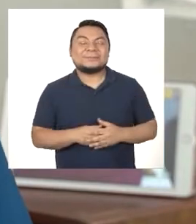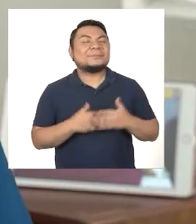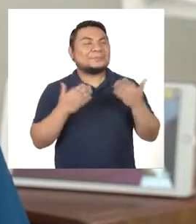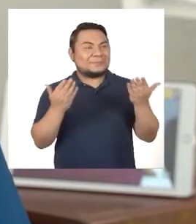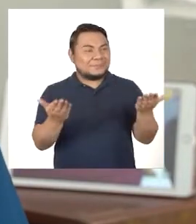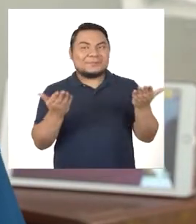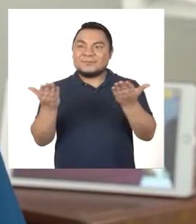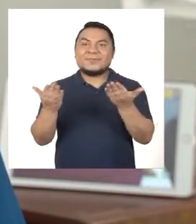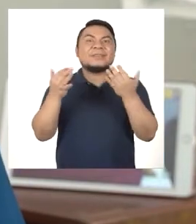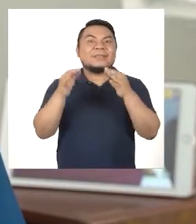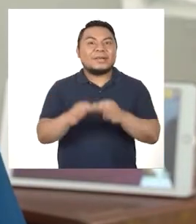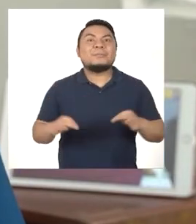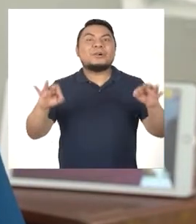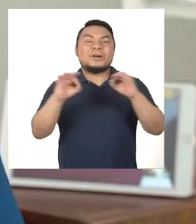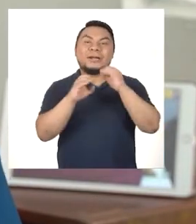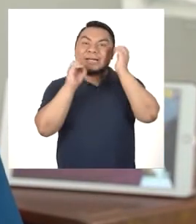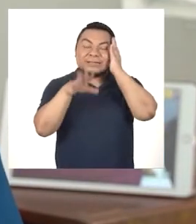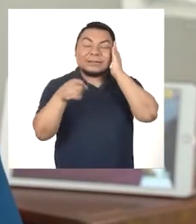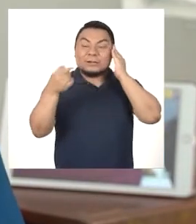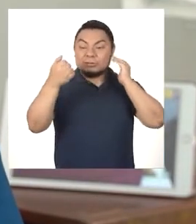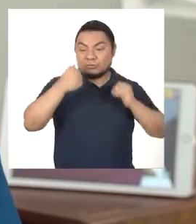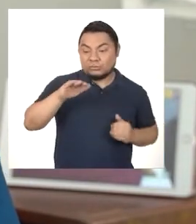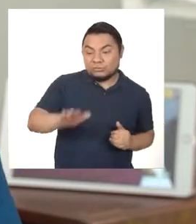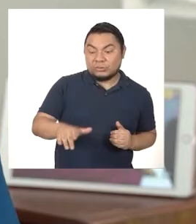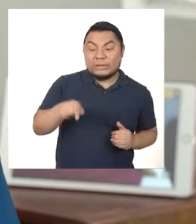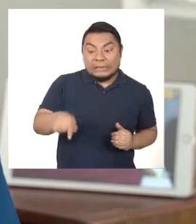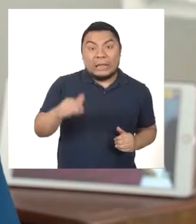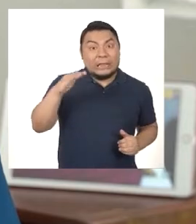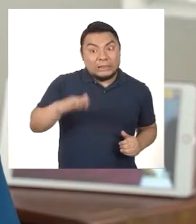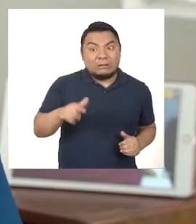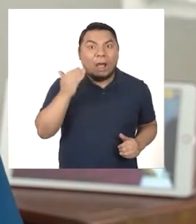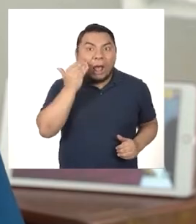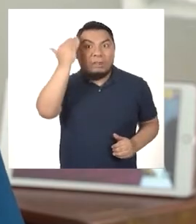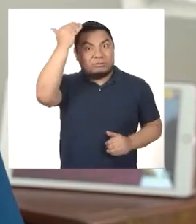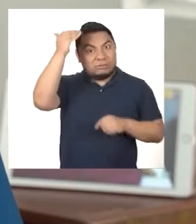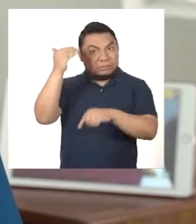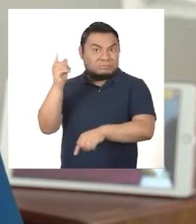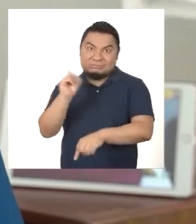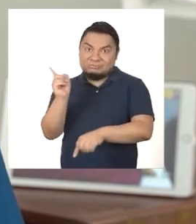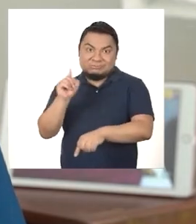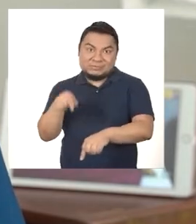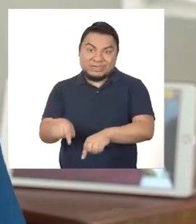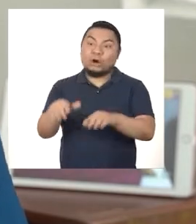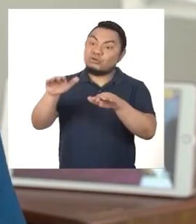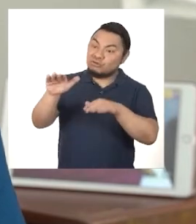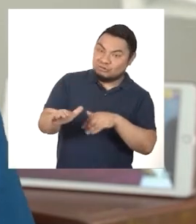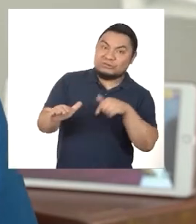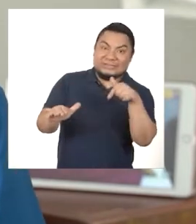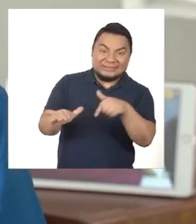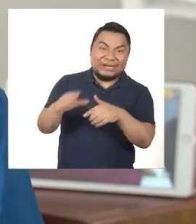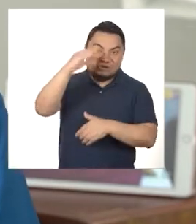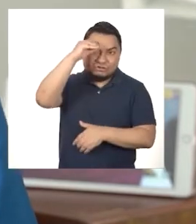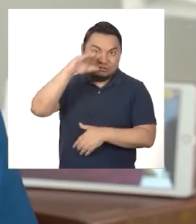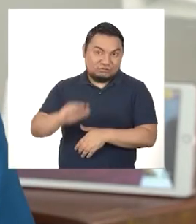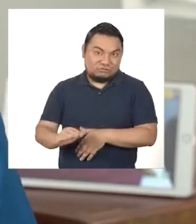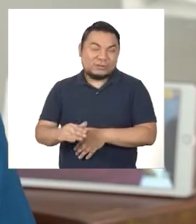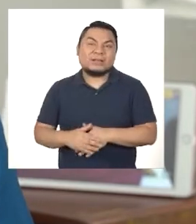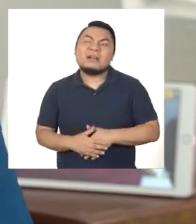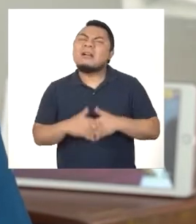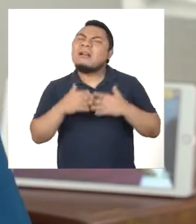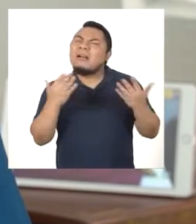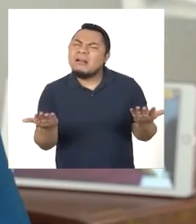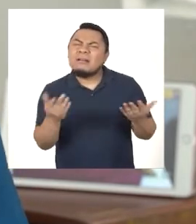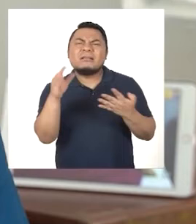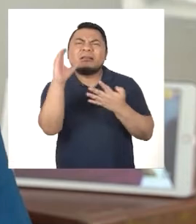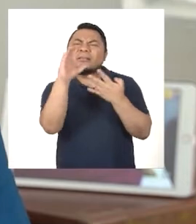más importante es decir que un niño no es un adulto pequeño, es un niño. Pero ¿qué características tienen los niños